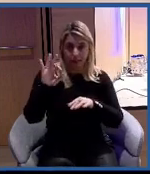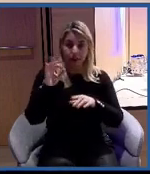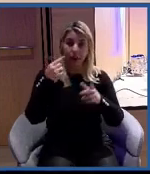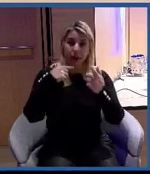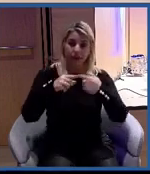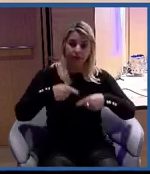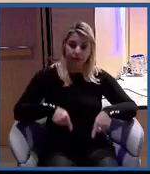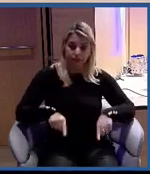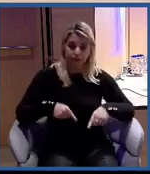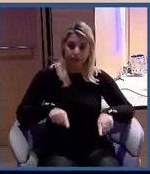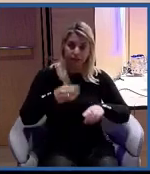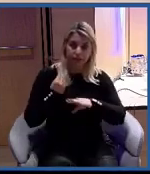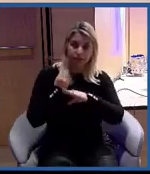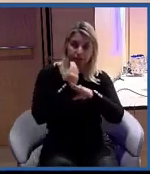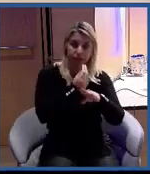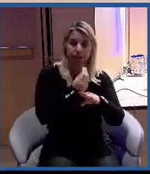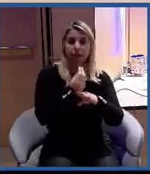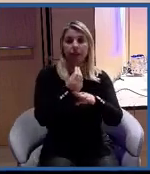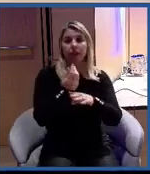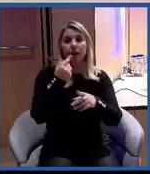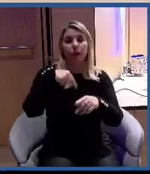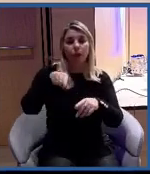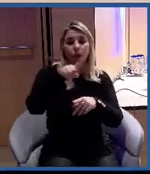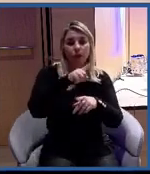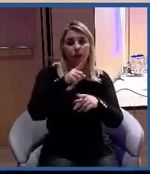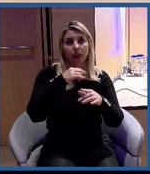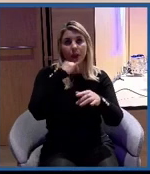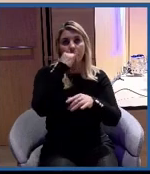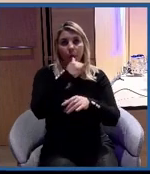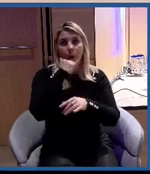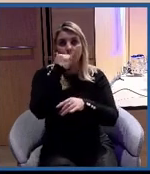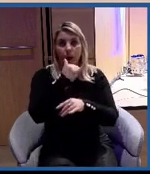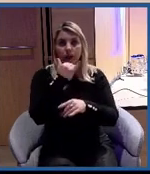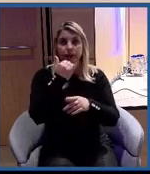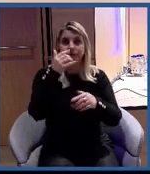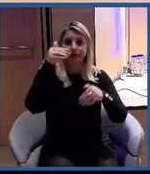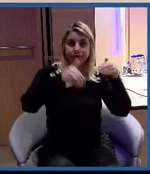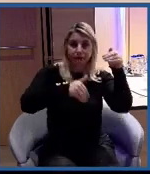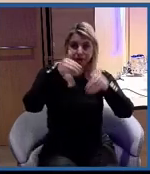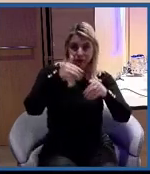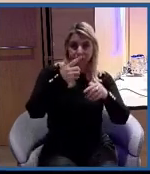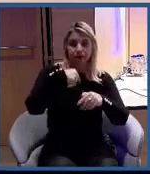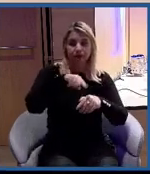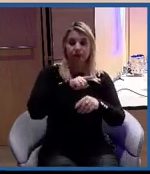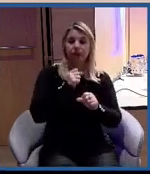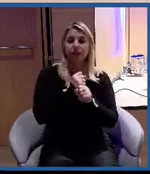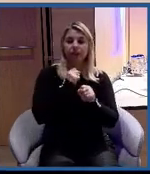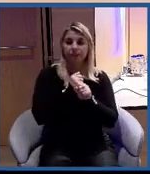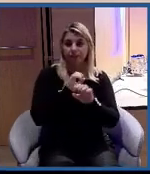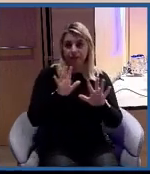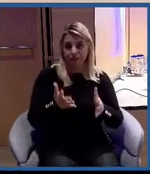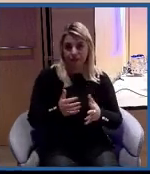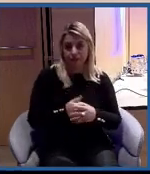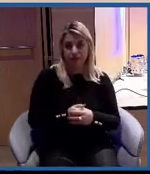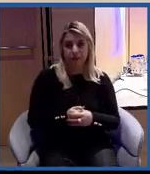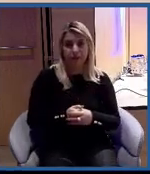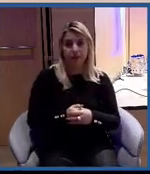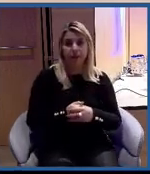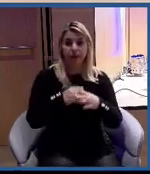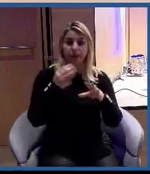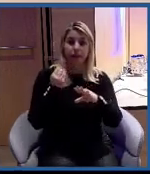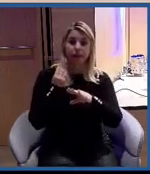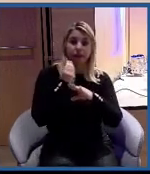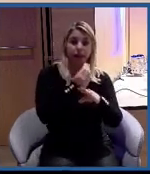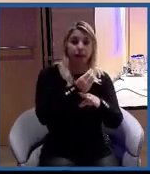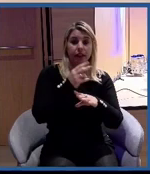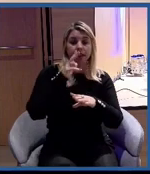eh yo quiero hablarles a ustedes de las elecciones locales que es lo que nosotros trabajamos se postularon